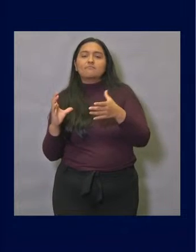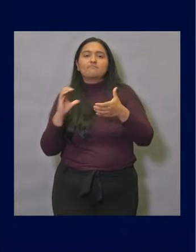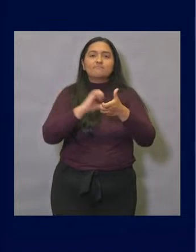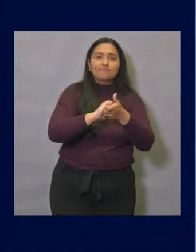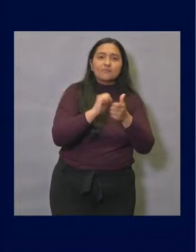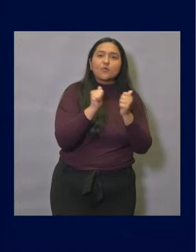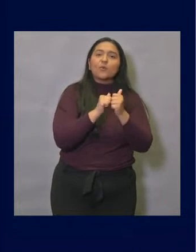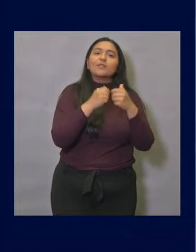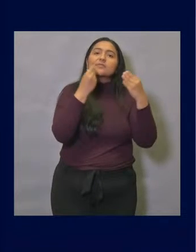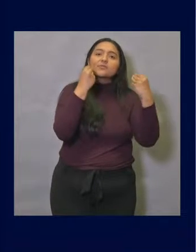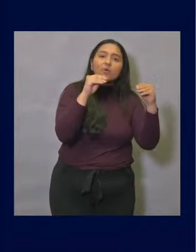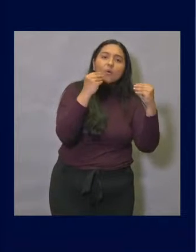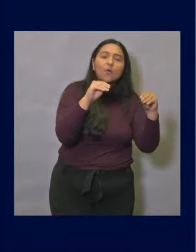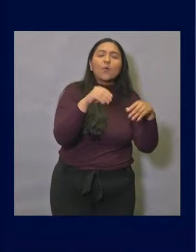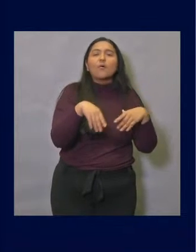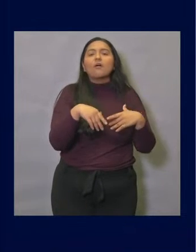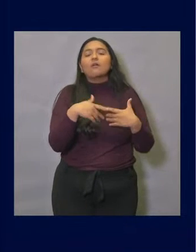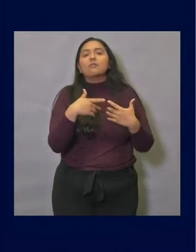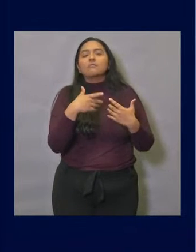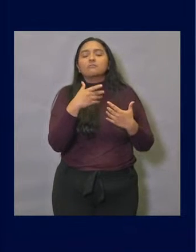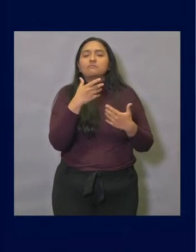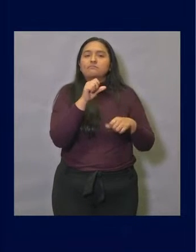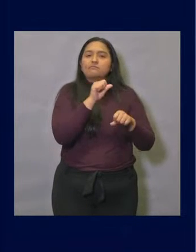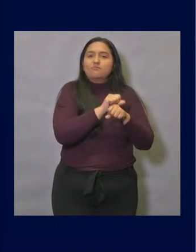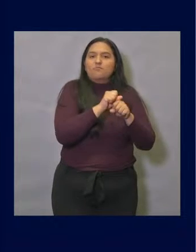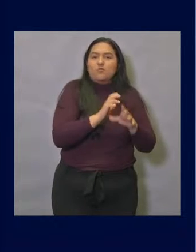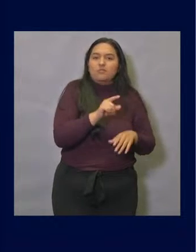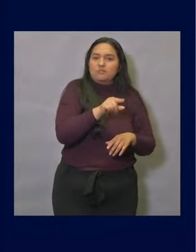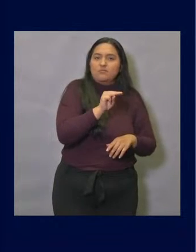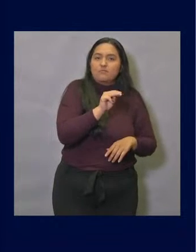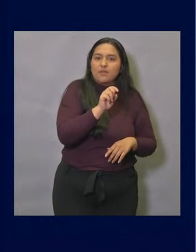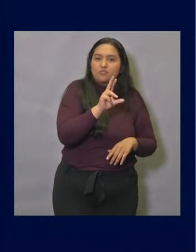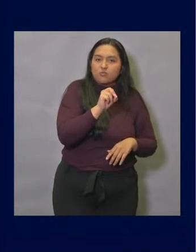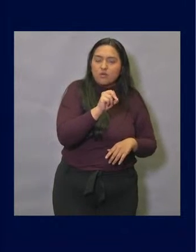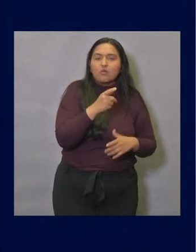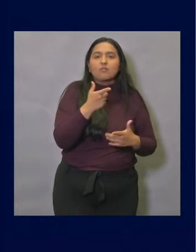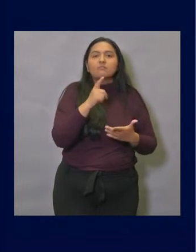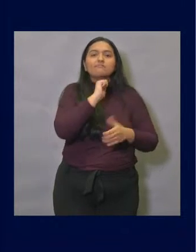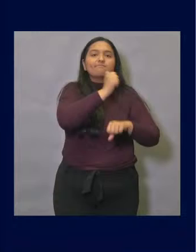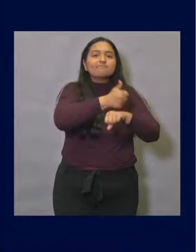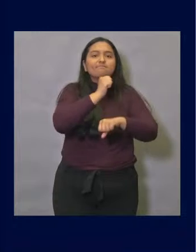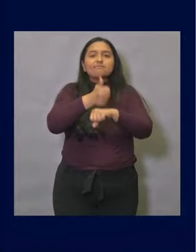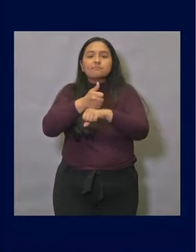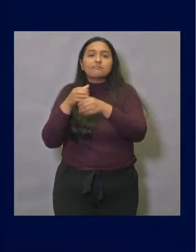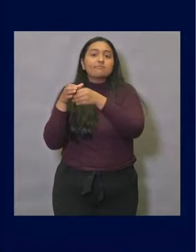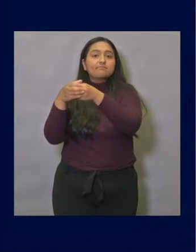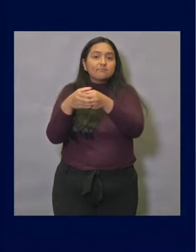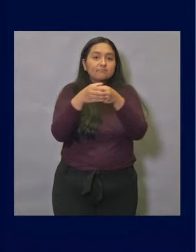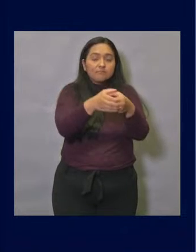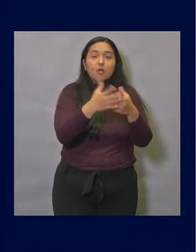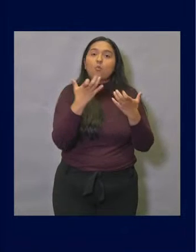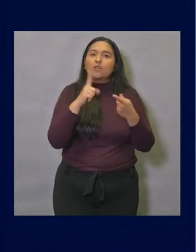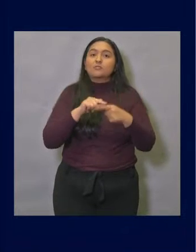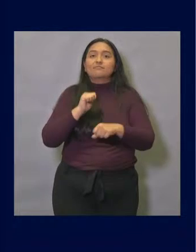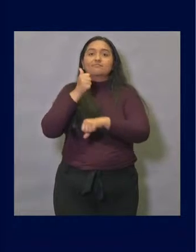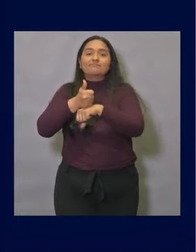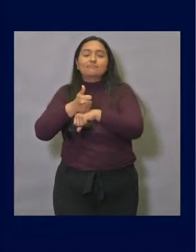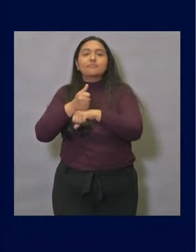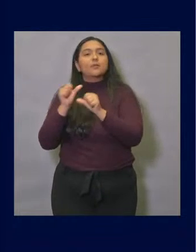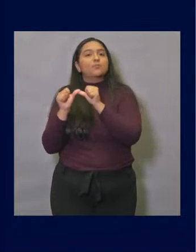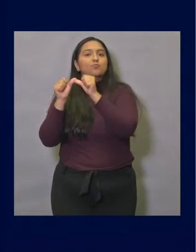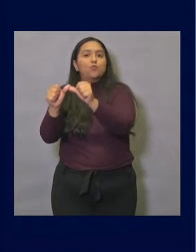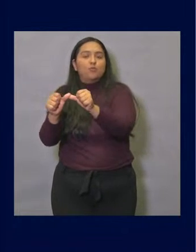mercados, tiendas y socios del metro para establecer algunos sitios móviles de vacunas permanentes en lugares que